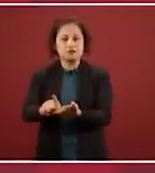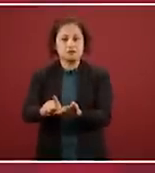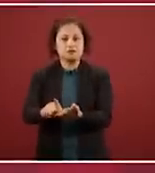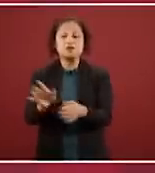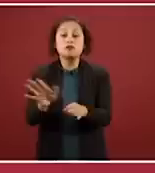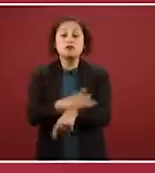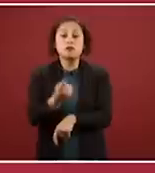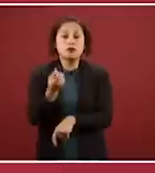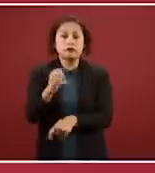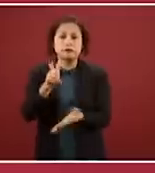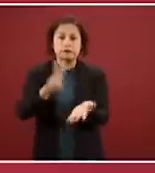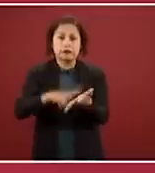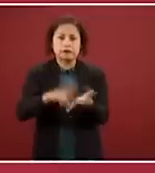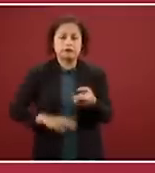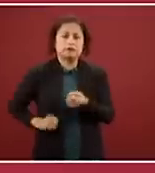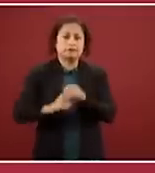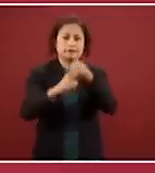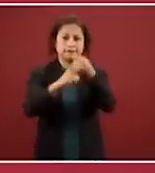principios.